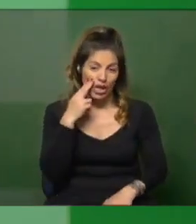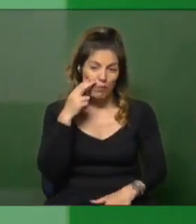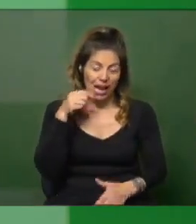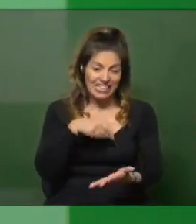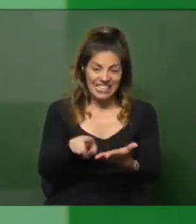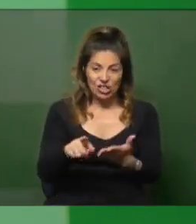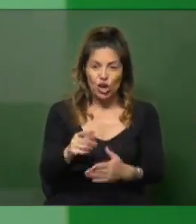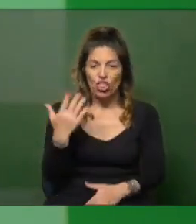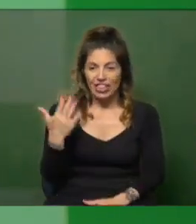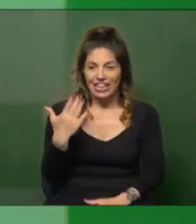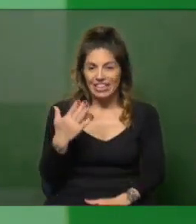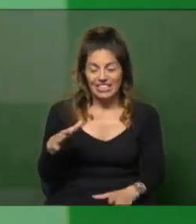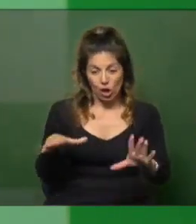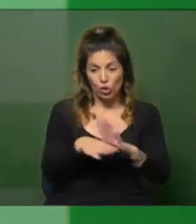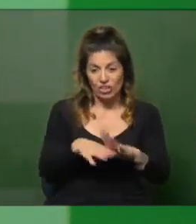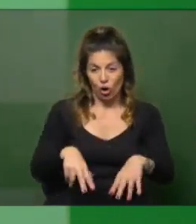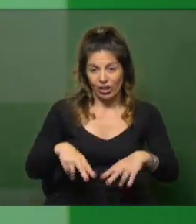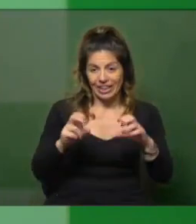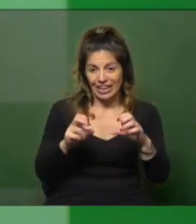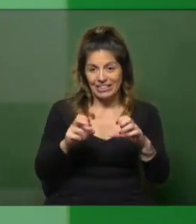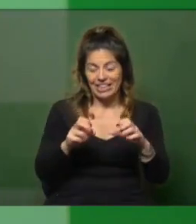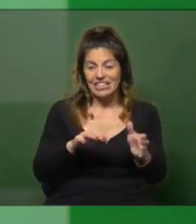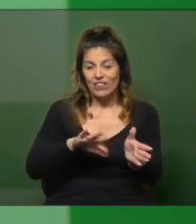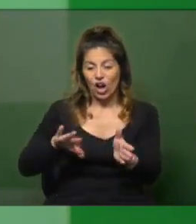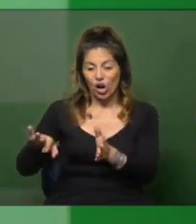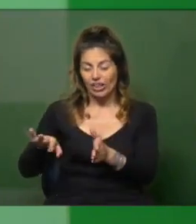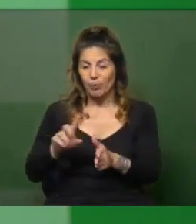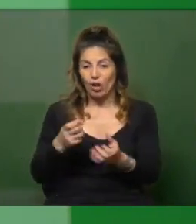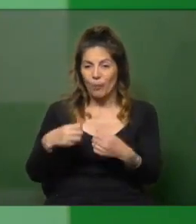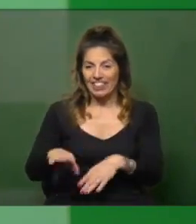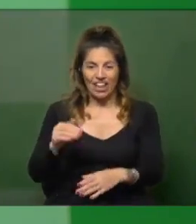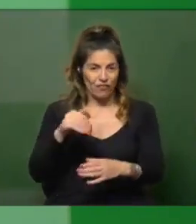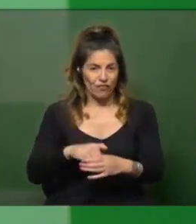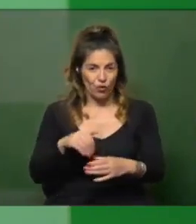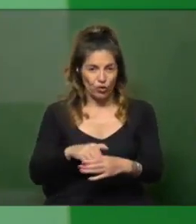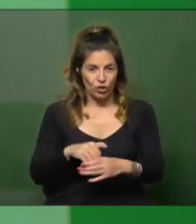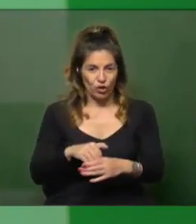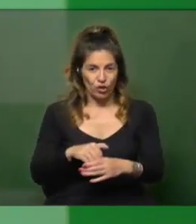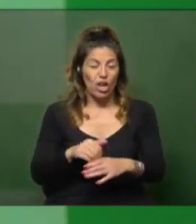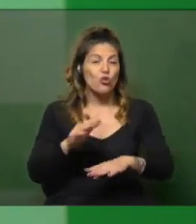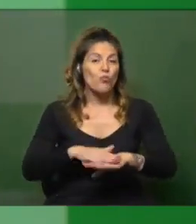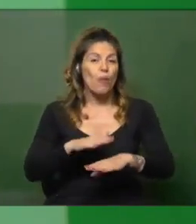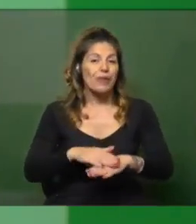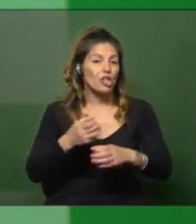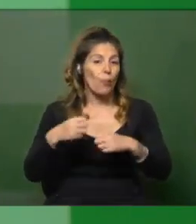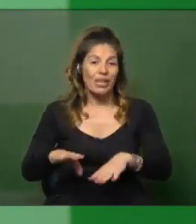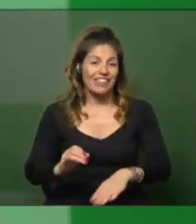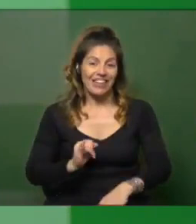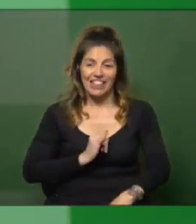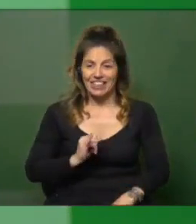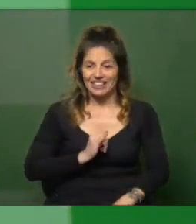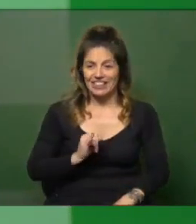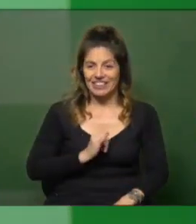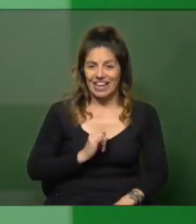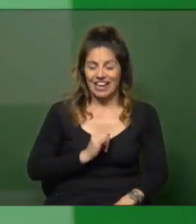y coincide con este análisis de Sánchez se van corriendo para no perder votos esa centrro derecha y en un momento pierden la identidad y